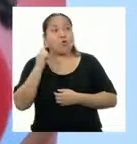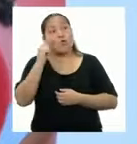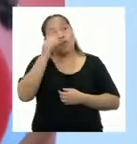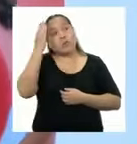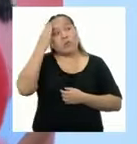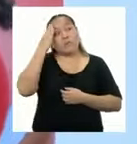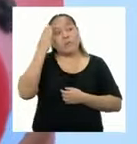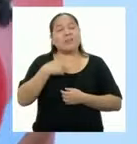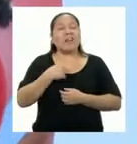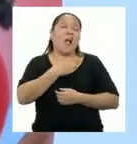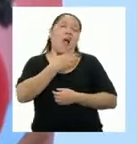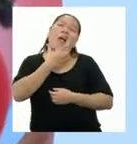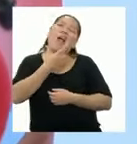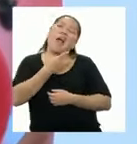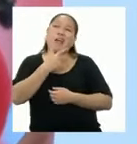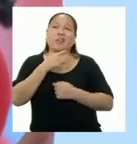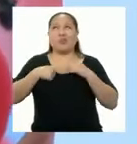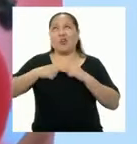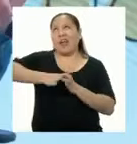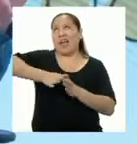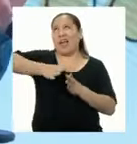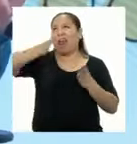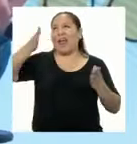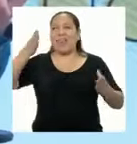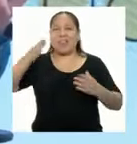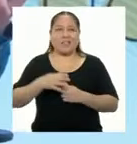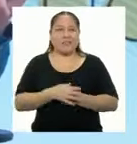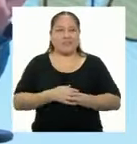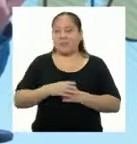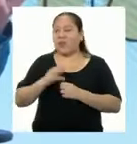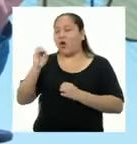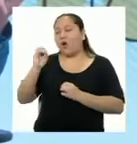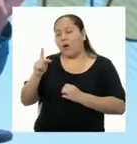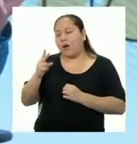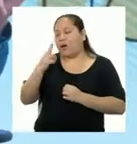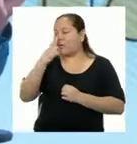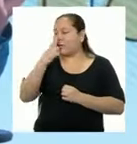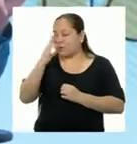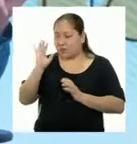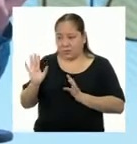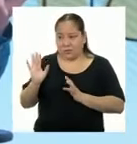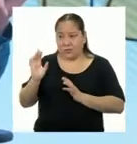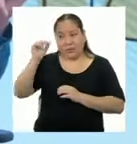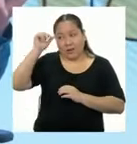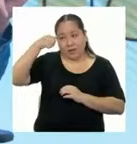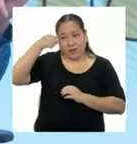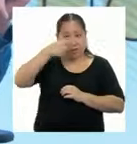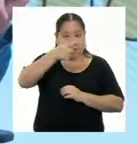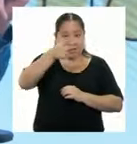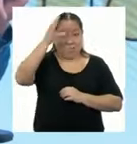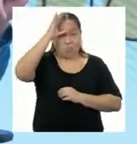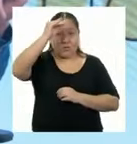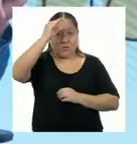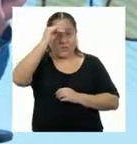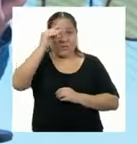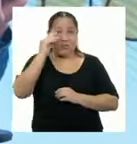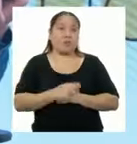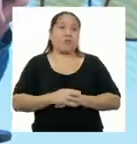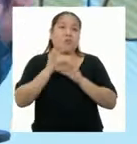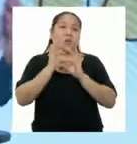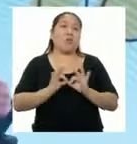que mi carisma es de escala gigantesca. Ok, Tocino. Ahora déjame recordarles a las chicas y chicos algo